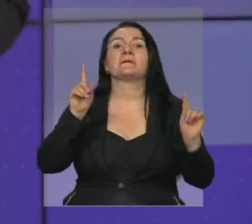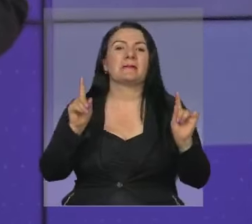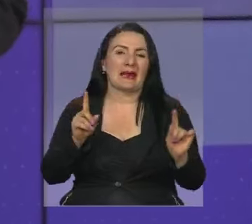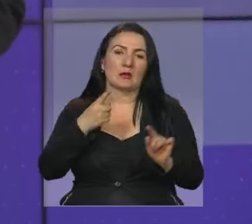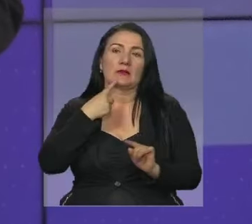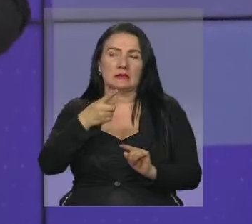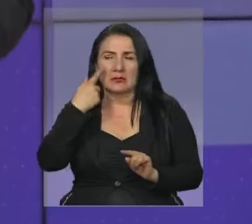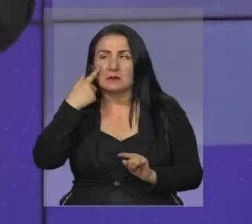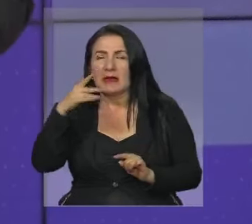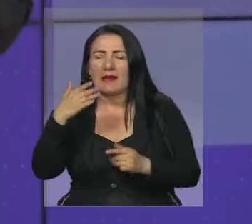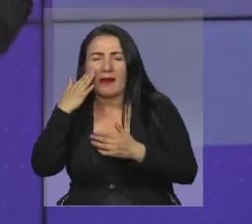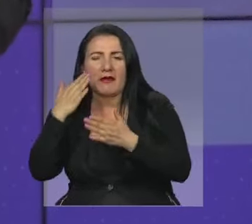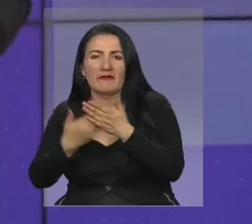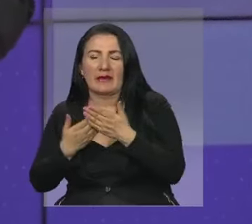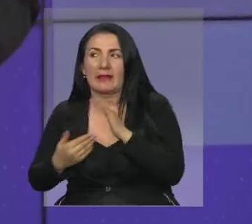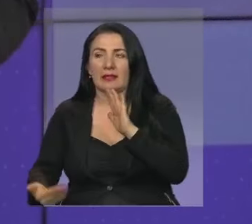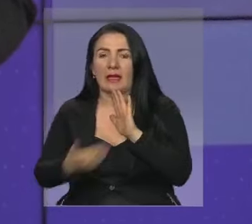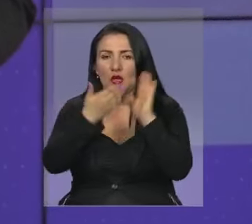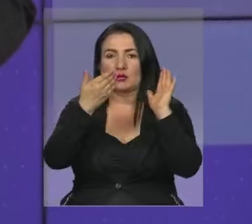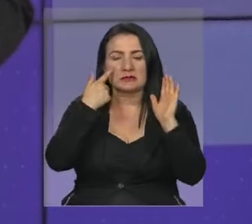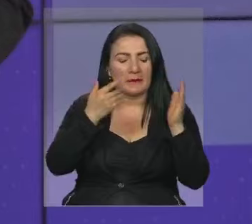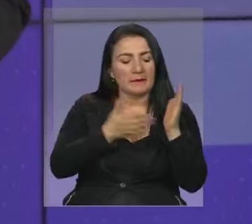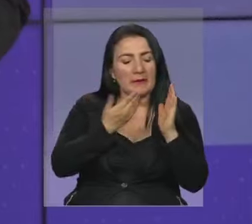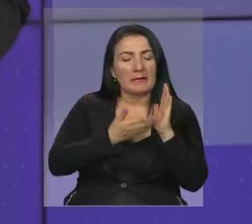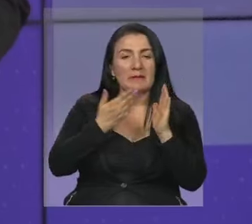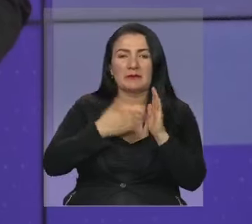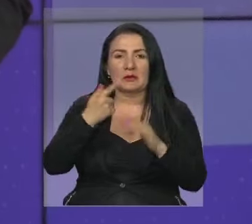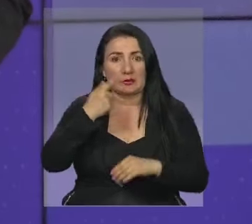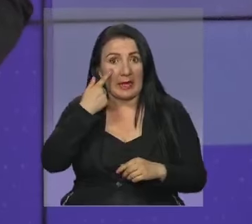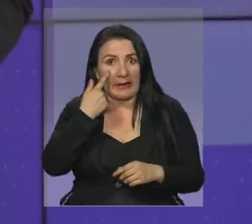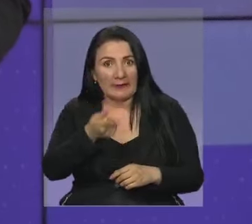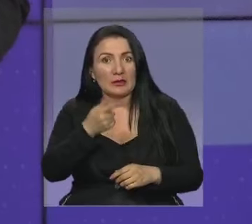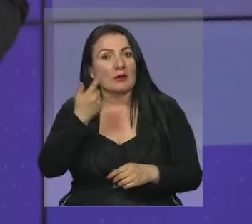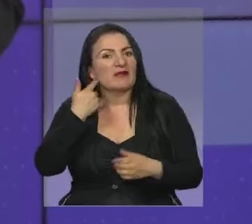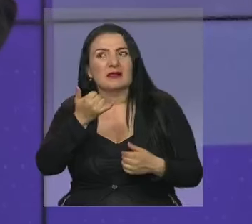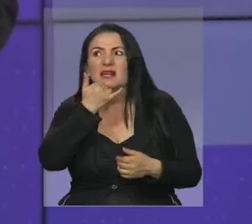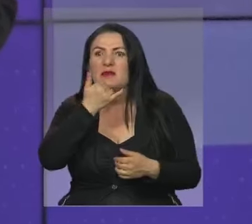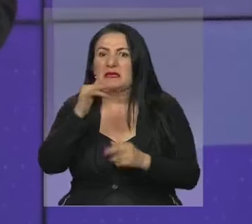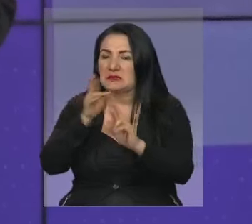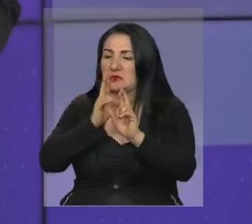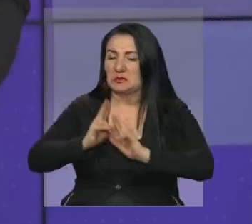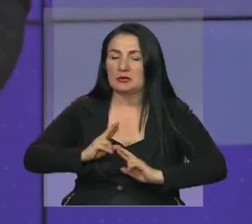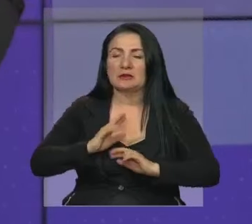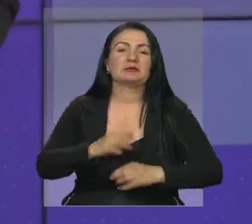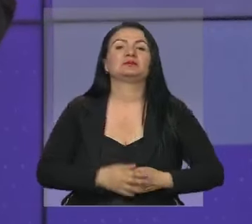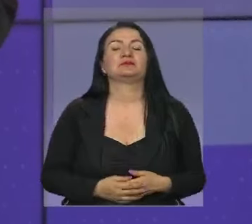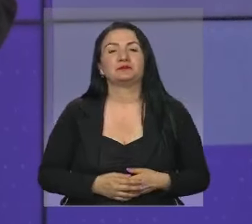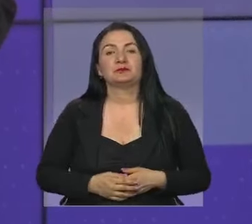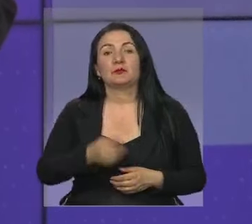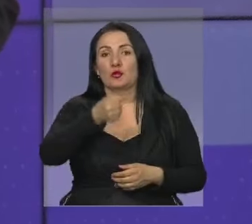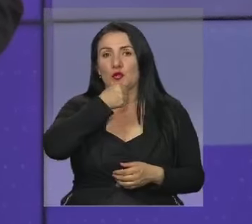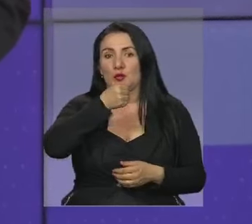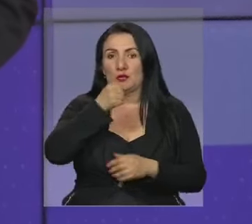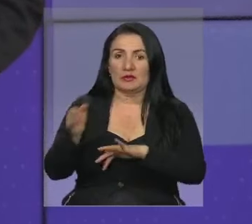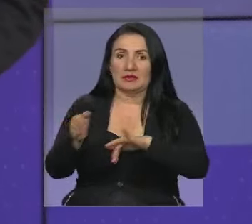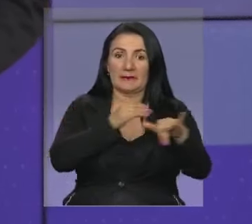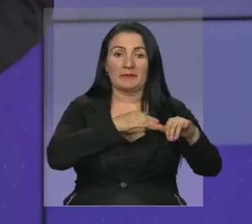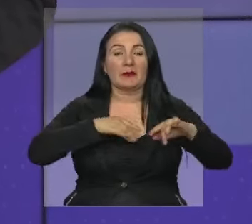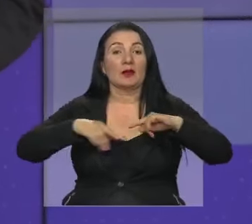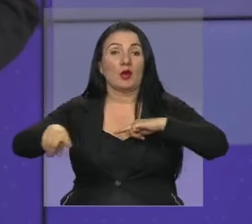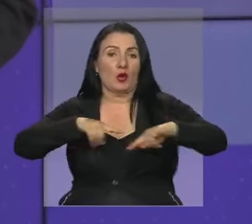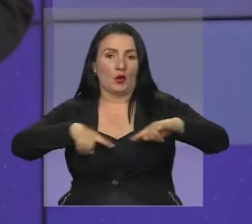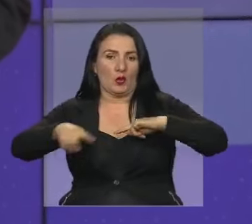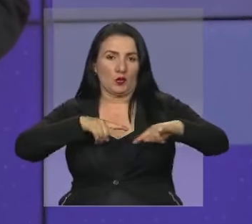dicen que revisarán igualmente la denuncia, por lo que seguiremos atentos a lo que nos respondan. Ahora vamos con noticias de orden público.